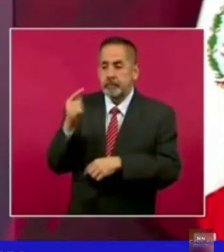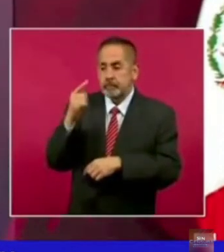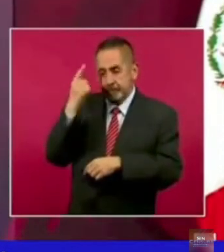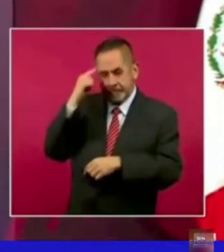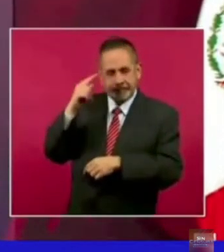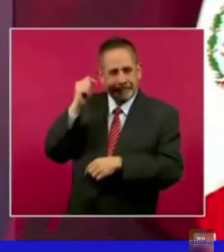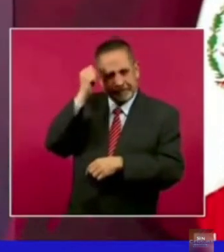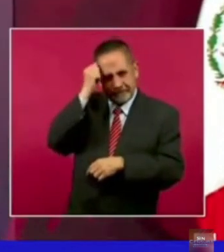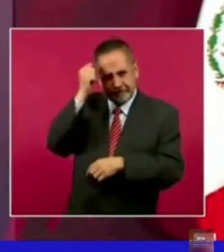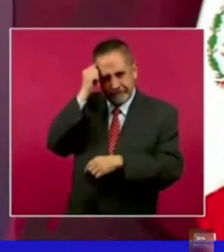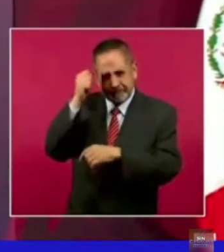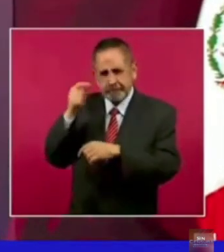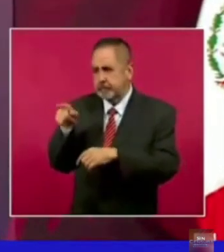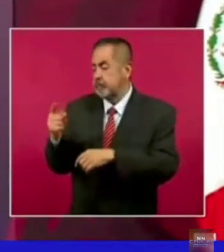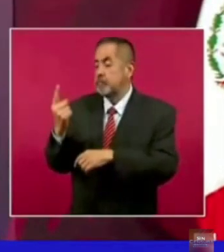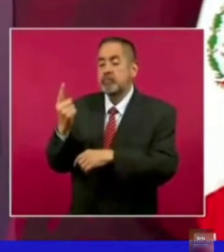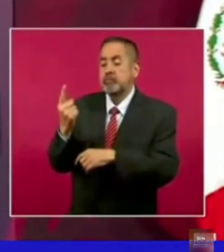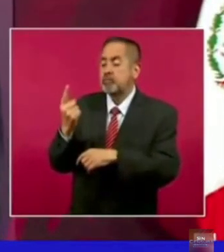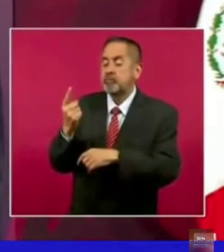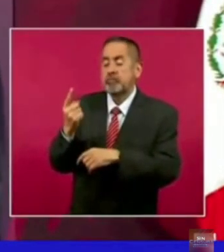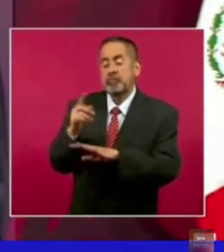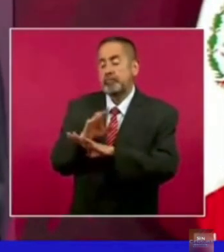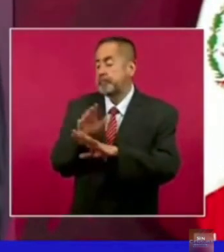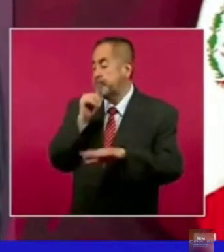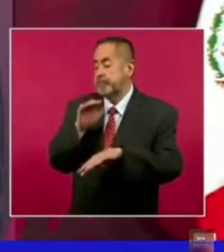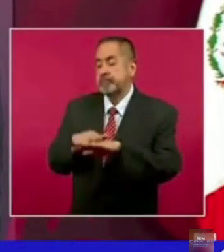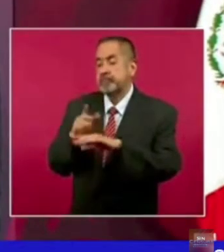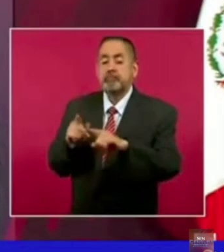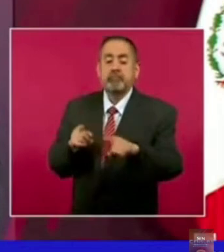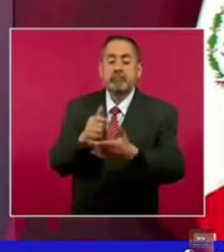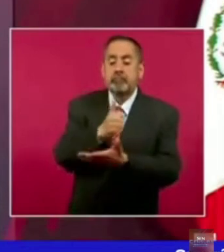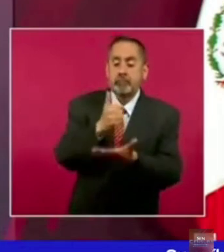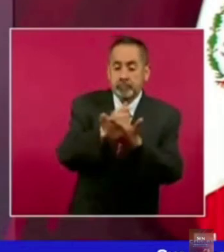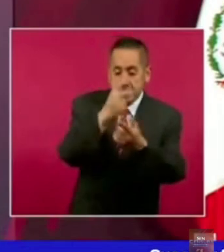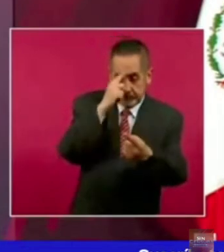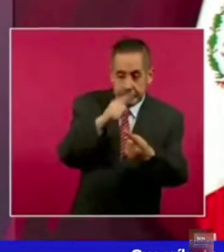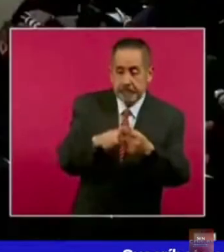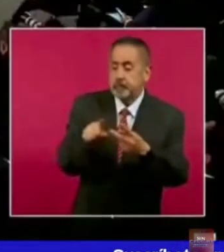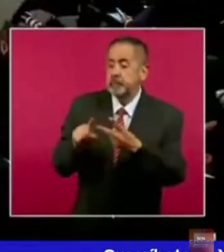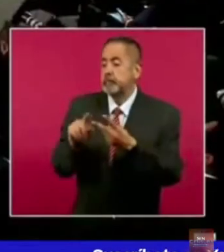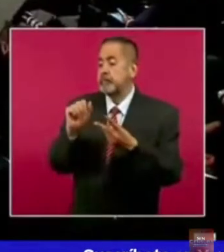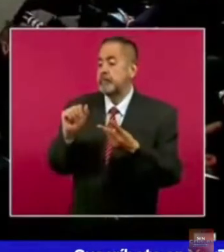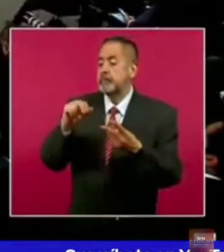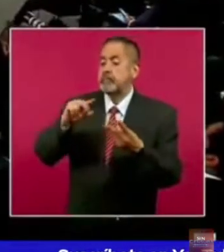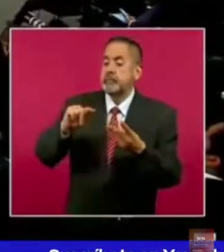Texcoco. Se tenía que cerrar el aeropuerto de la Ciudad de México y el aeropuerto de Santa Lucía